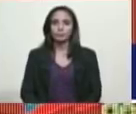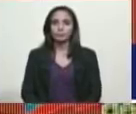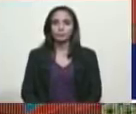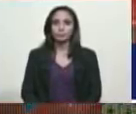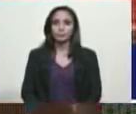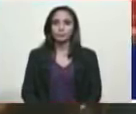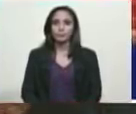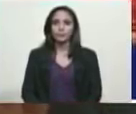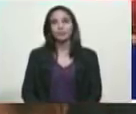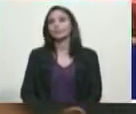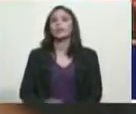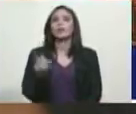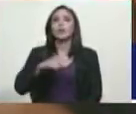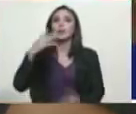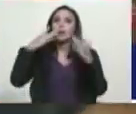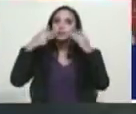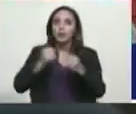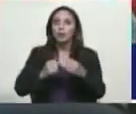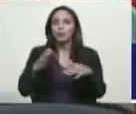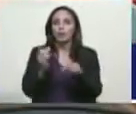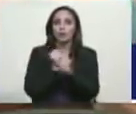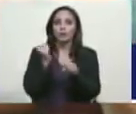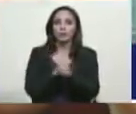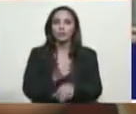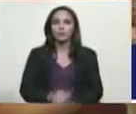y prevención y salud en el trabajo.